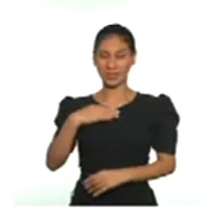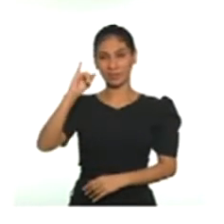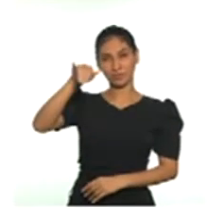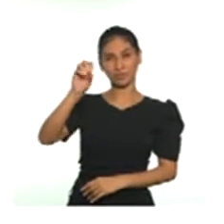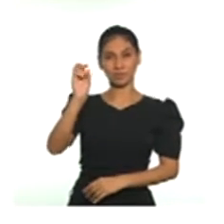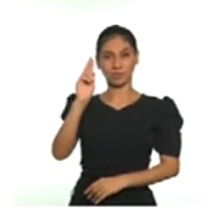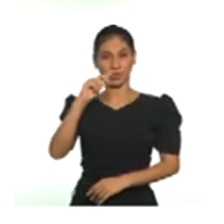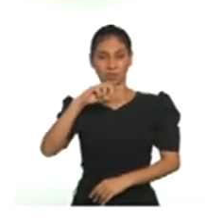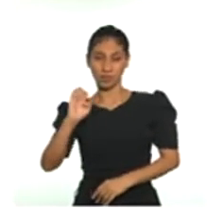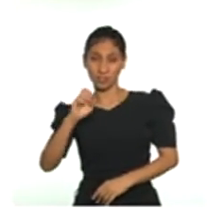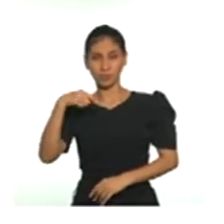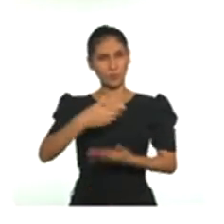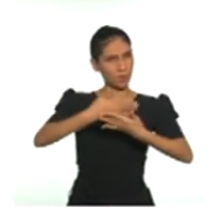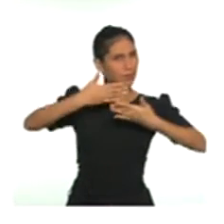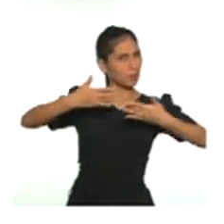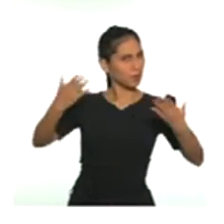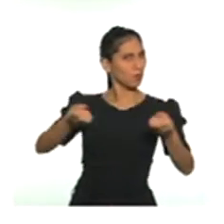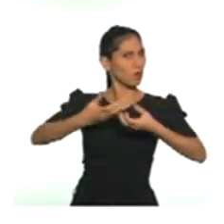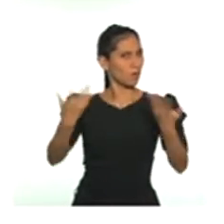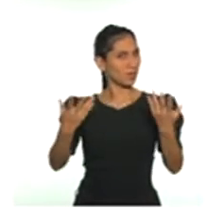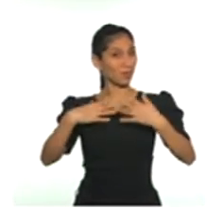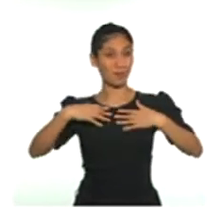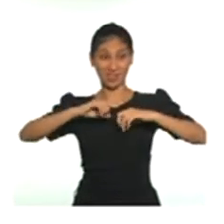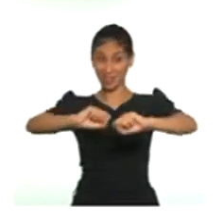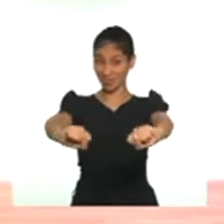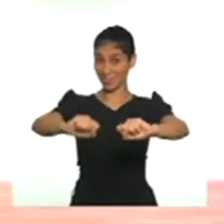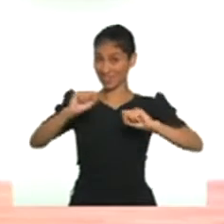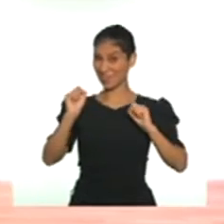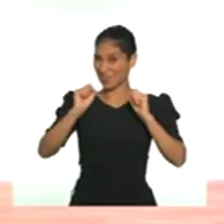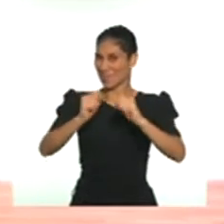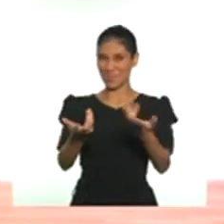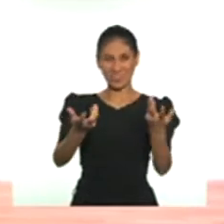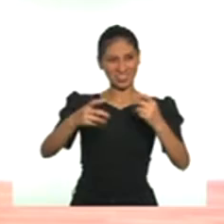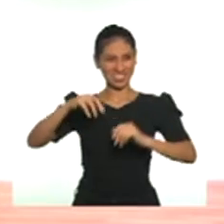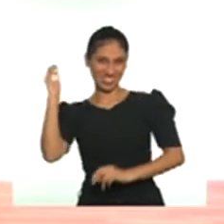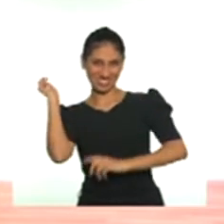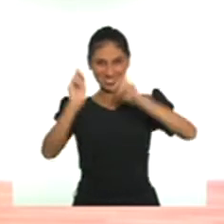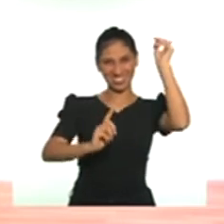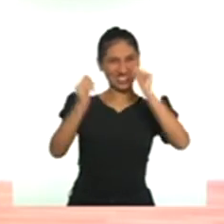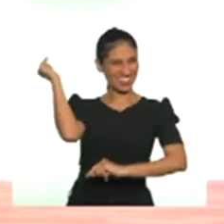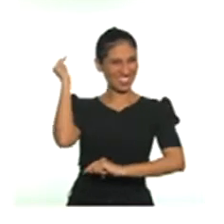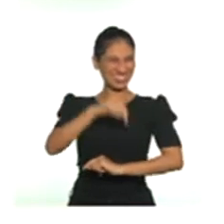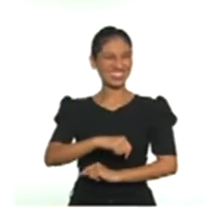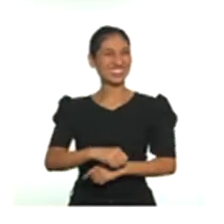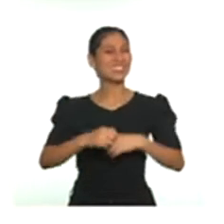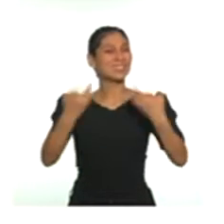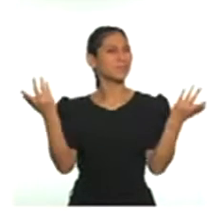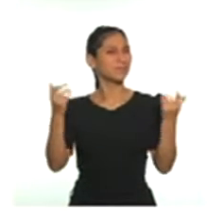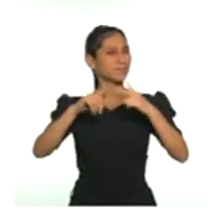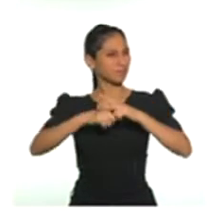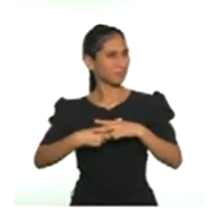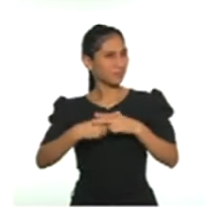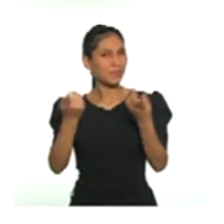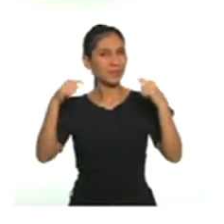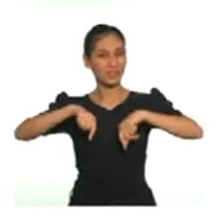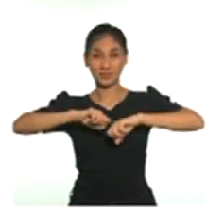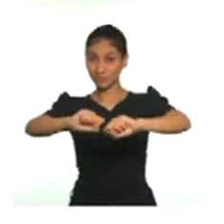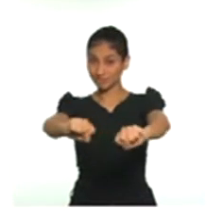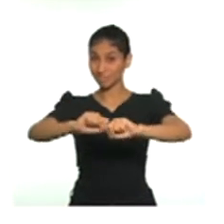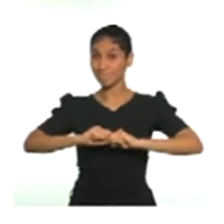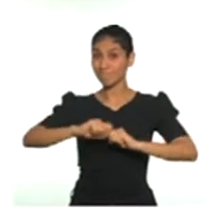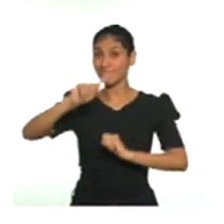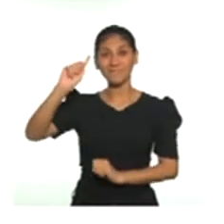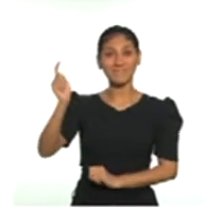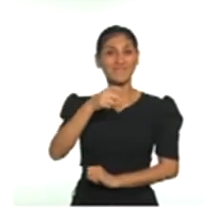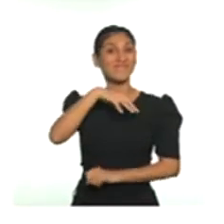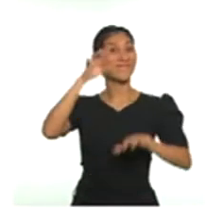Soy Jorge y hoy vamos a mover cosas y lo vamos a hacer a través de un ejercicio de direcciones. Para empezar este ejercicio,